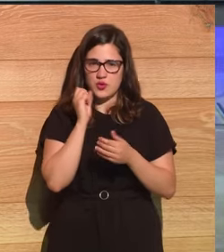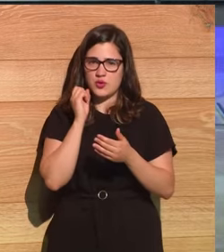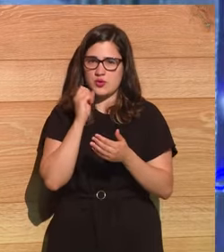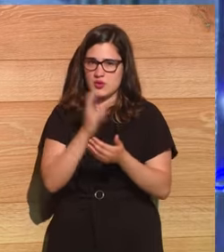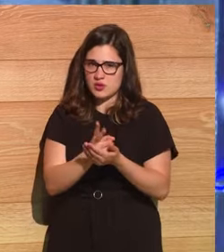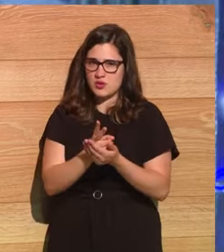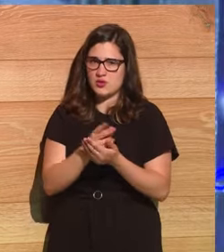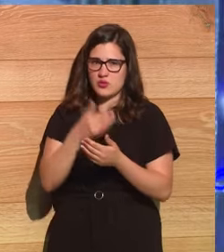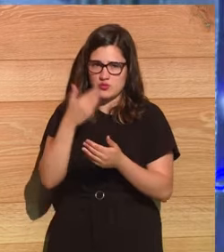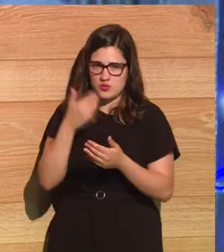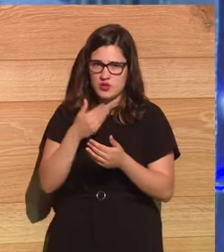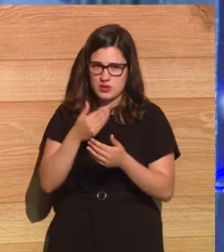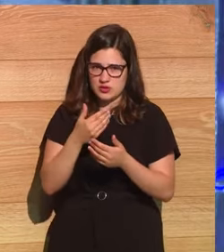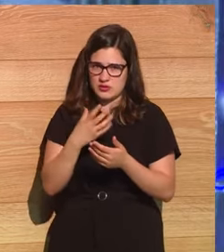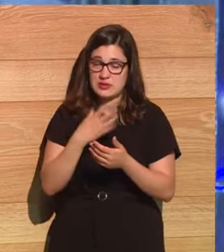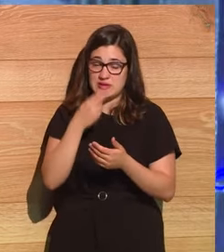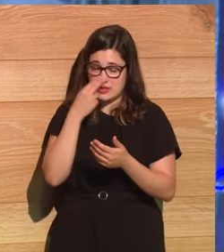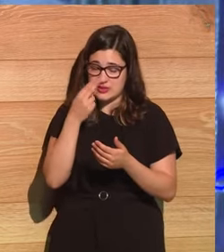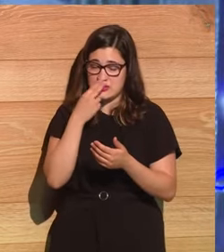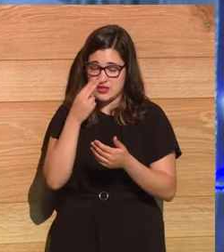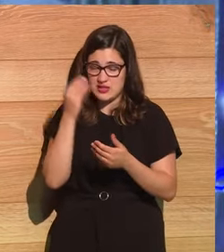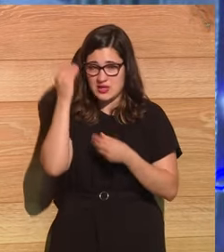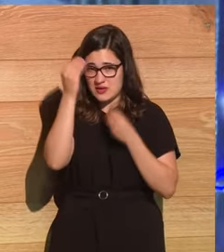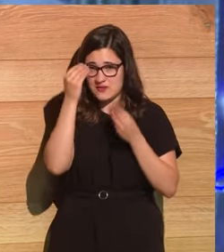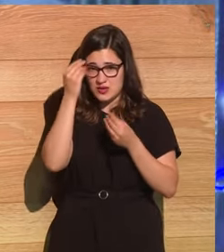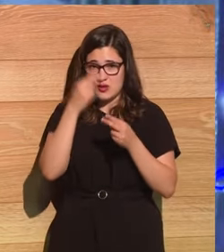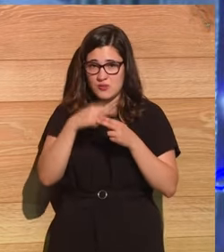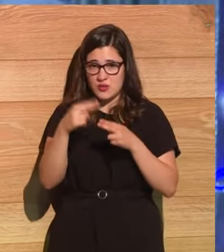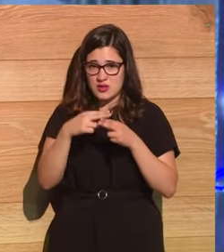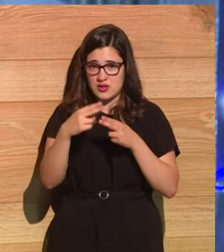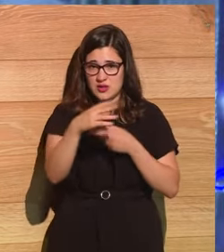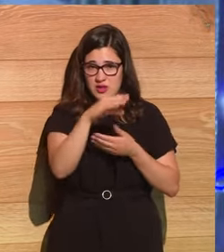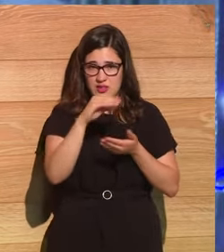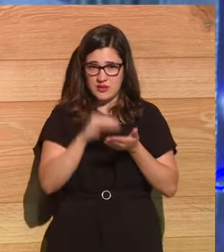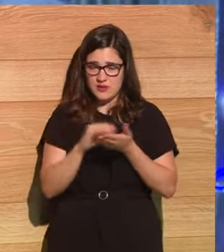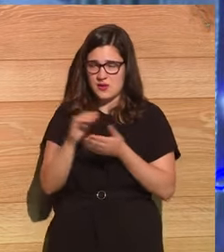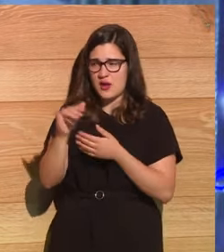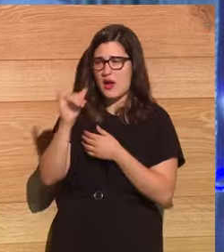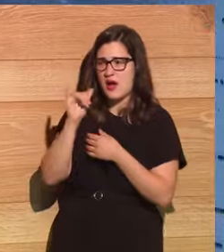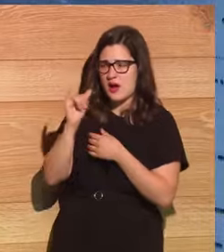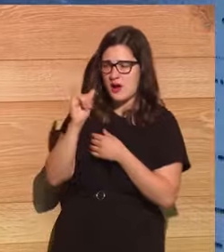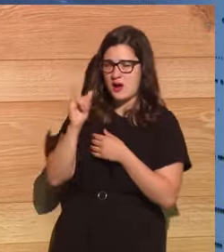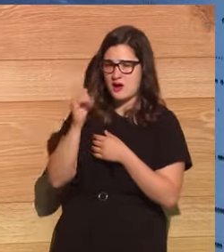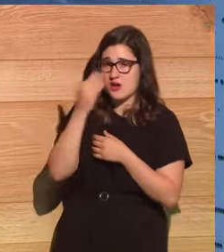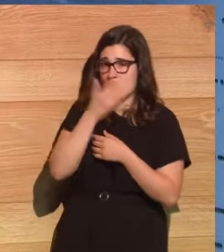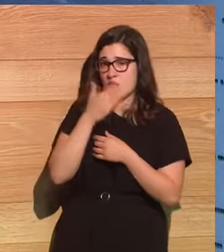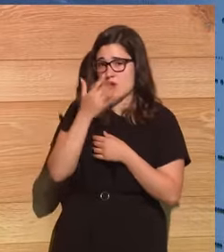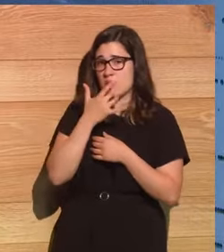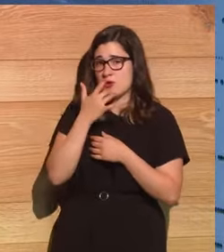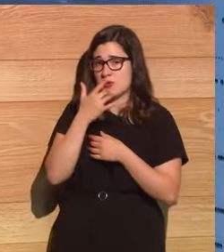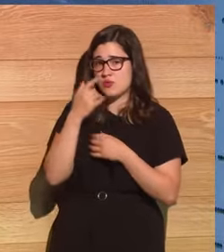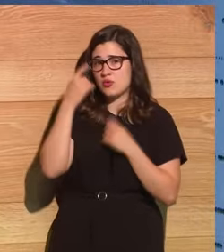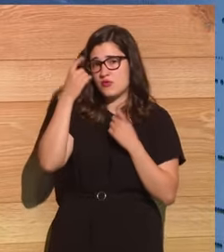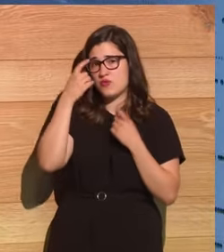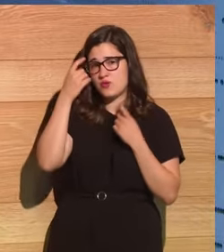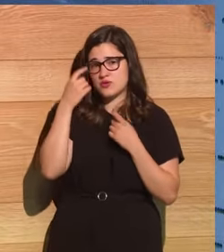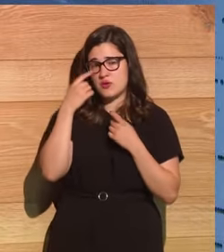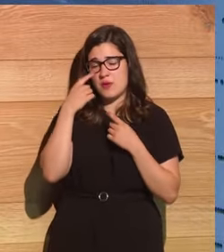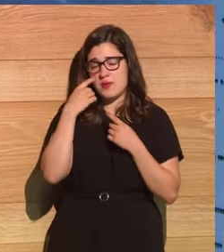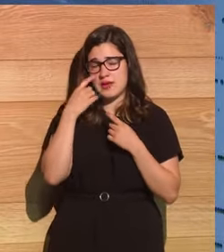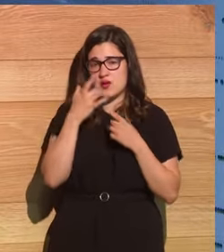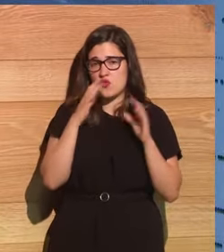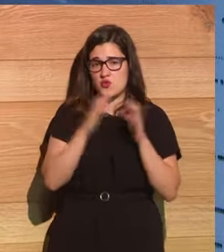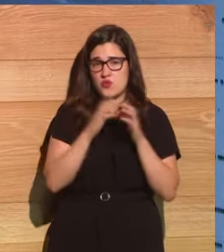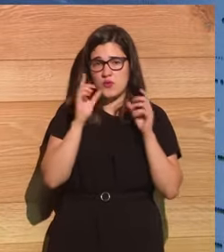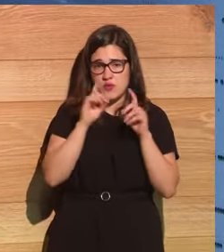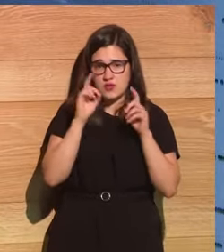Es un reto enorme. En cualquier caso, sería interesante incorporarlo a las reflexiones, sí, de políticas. Hay escuelas que dicen, por ejemplo, tratan de hacer que los grupos de